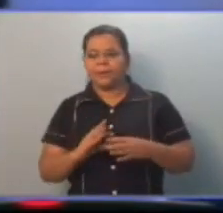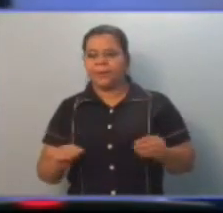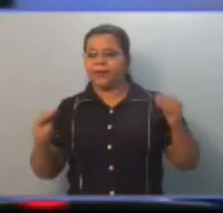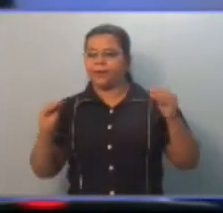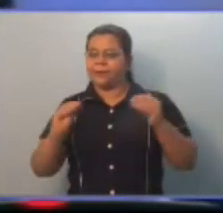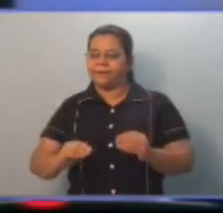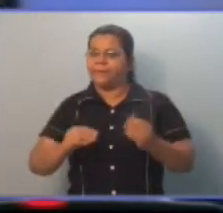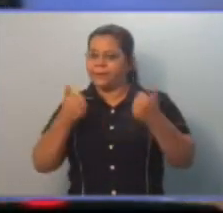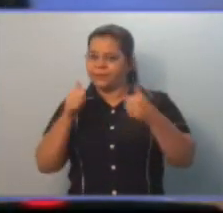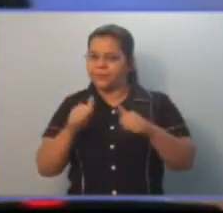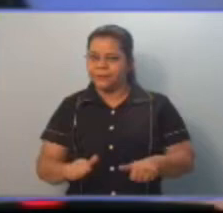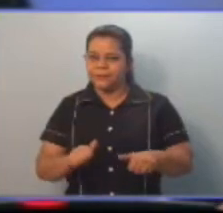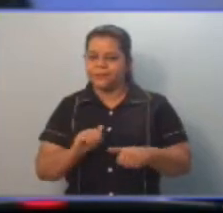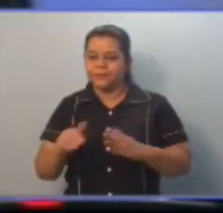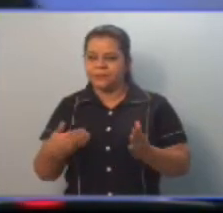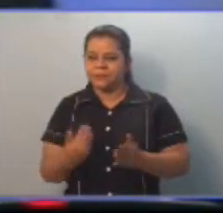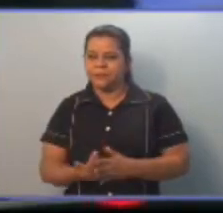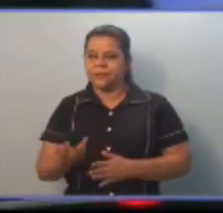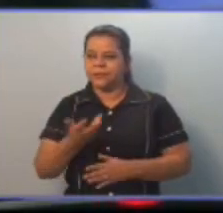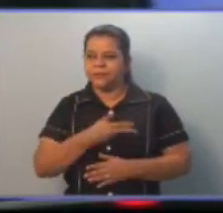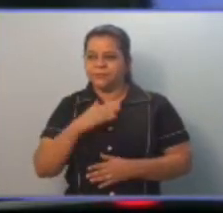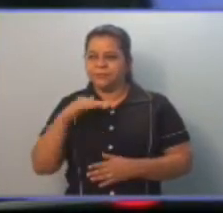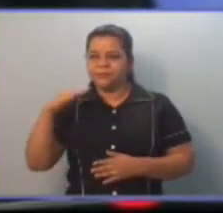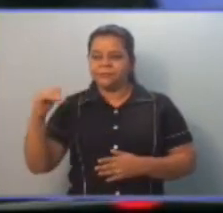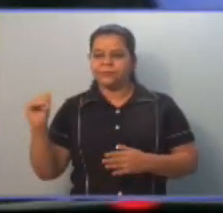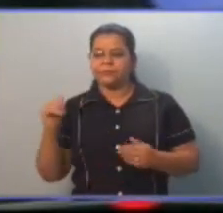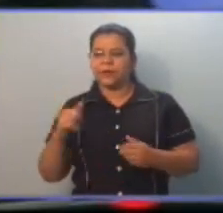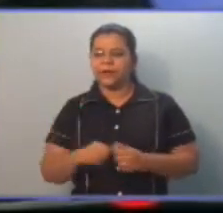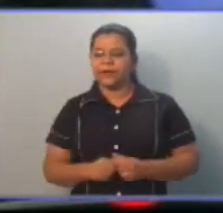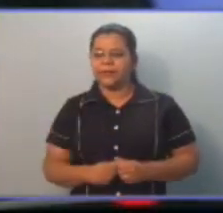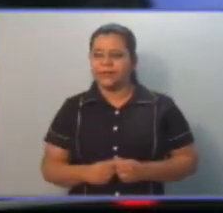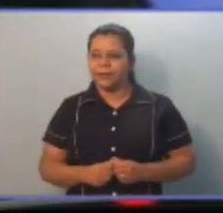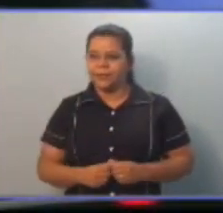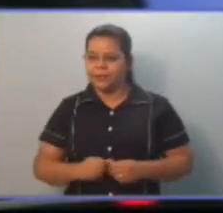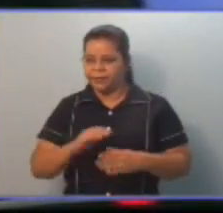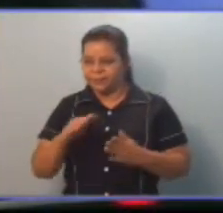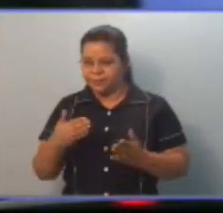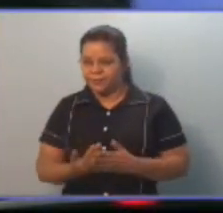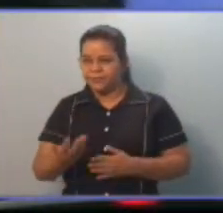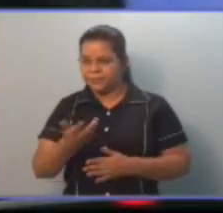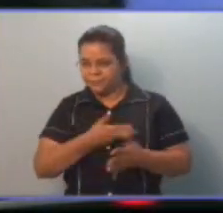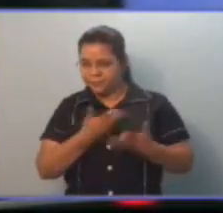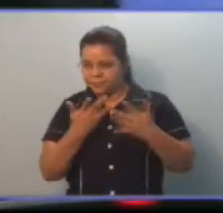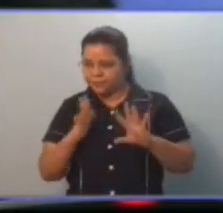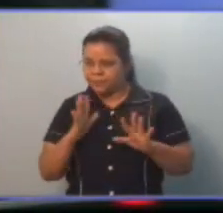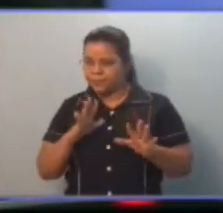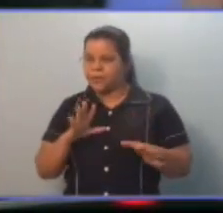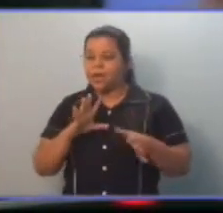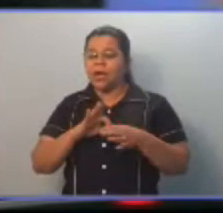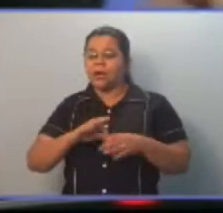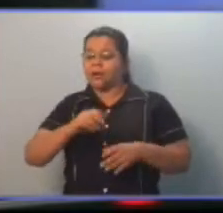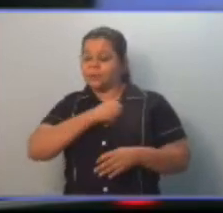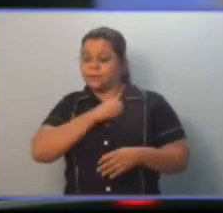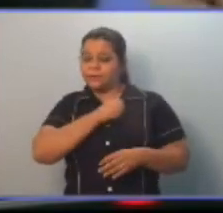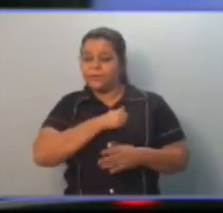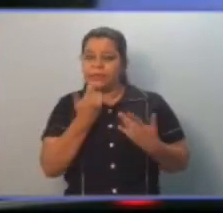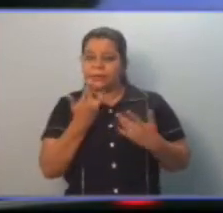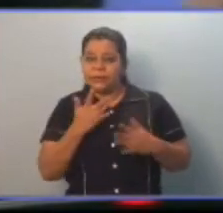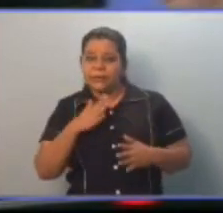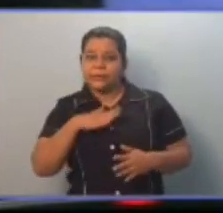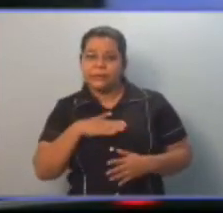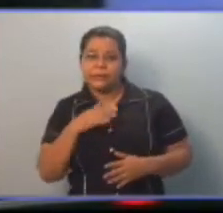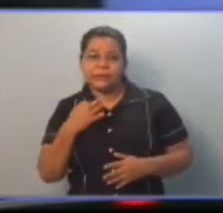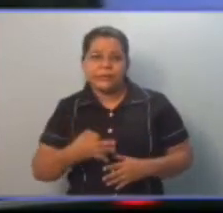nombrando como magistrados en nombre del país, nosotros estamos ejerciendo un rol instrumental como diputados, un rol instrumental de lo que la gente quiere,